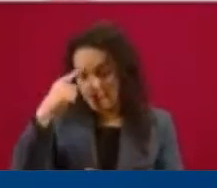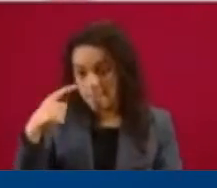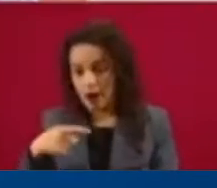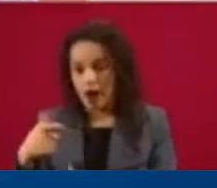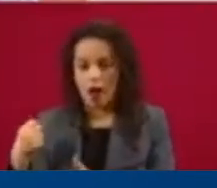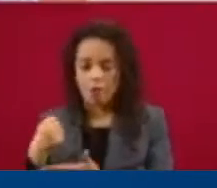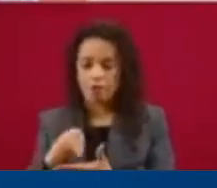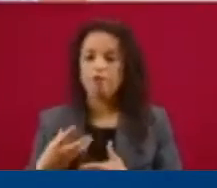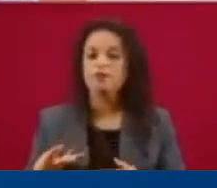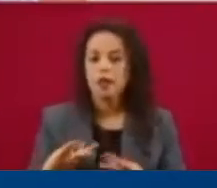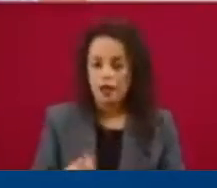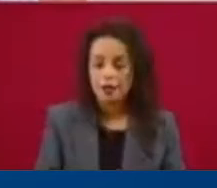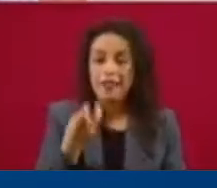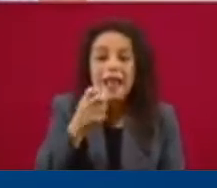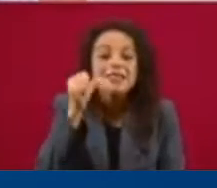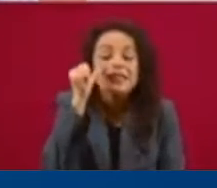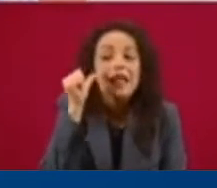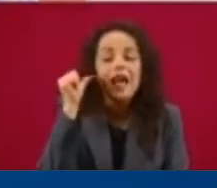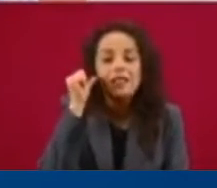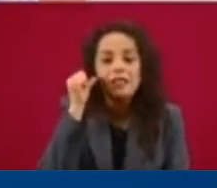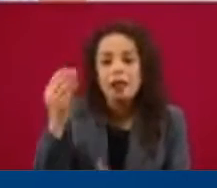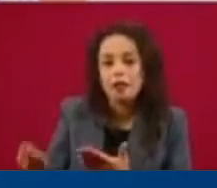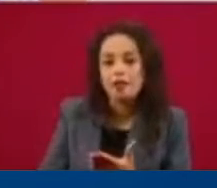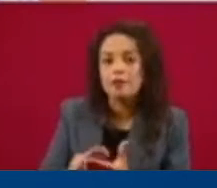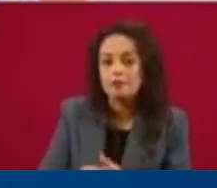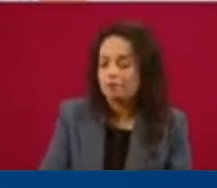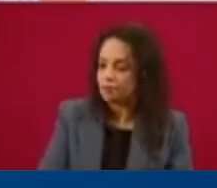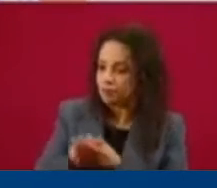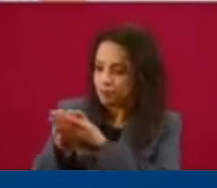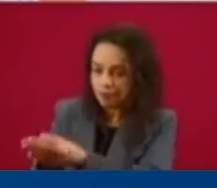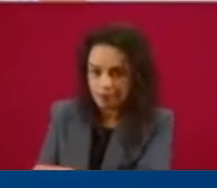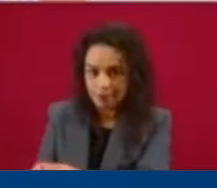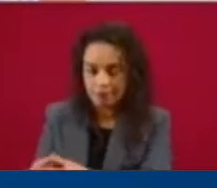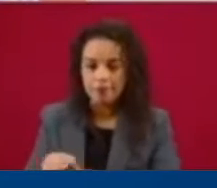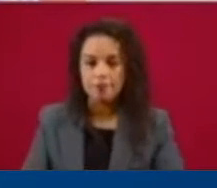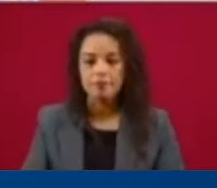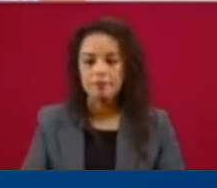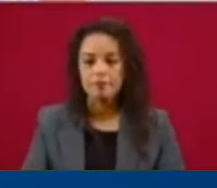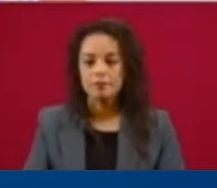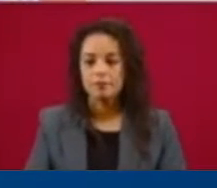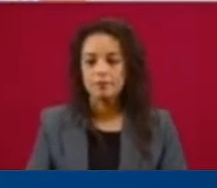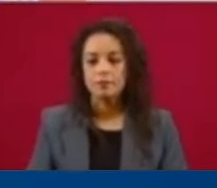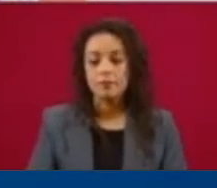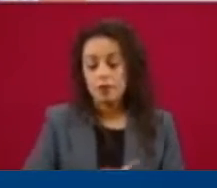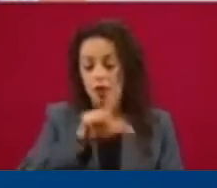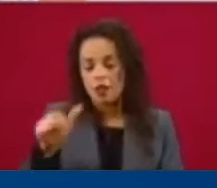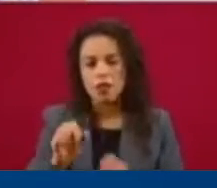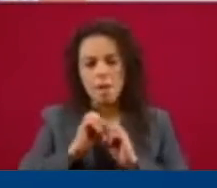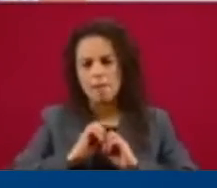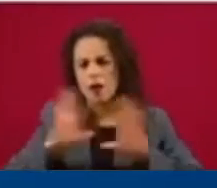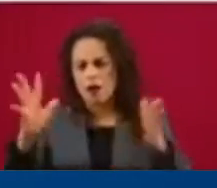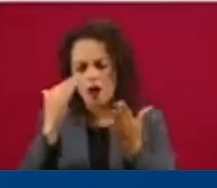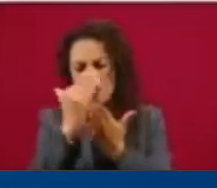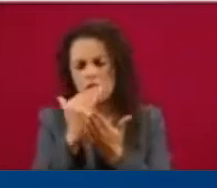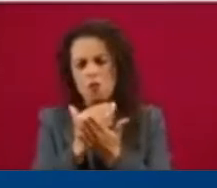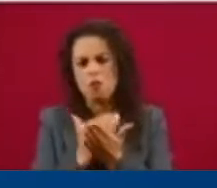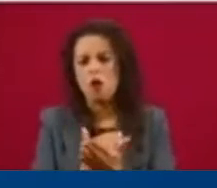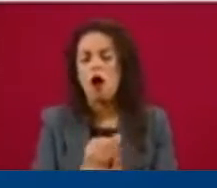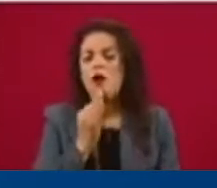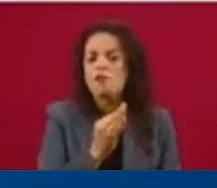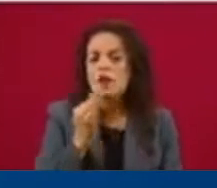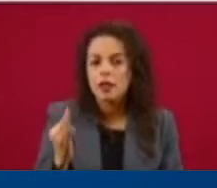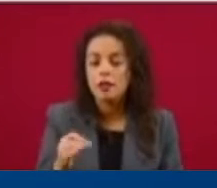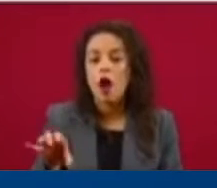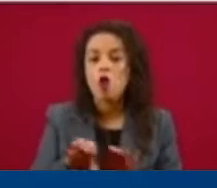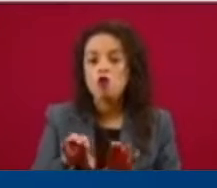heterodoxos defienden la idea de que las crisis son necesarias para la superación del sistema la forma de abordar el tema es diferente pero el